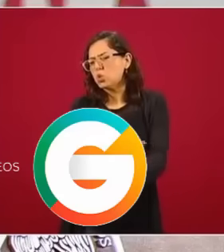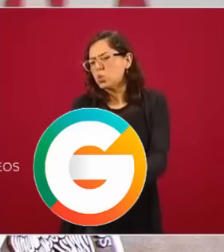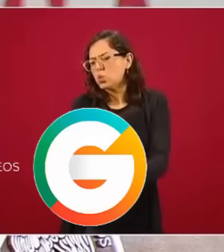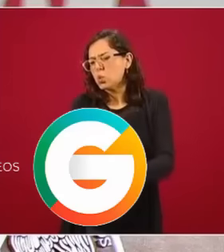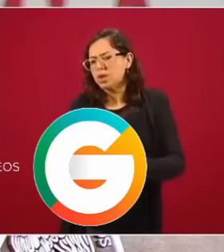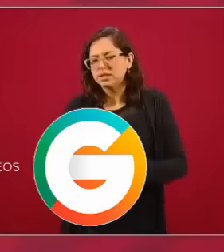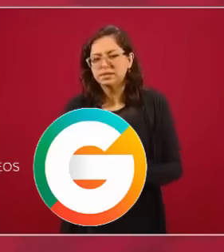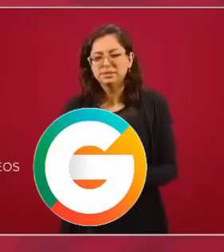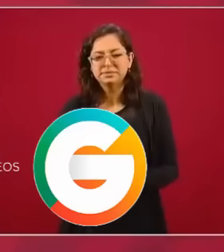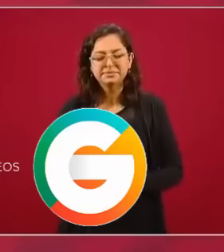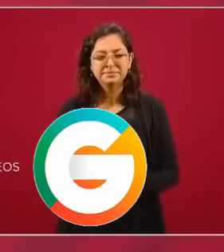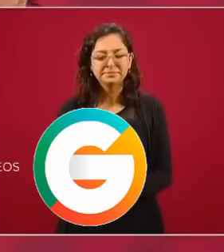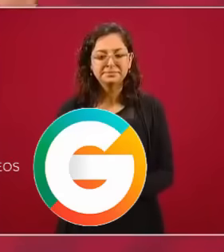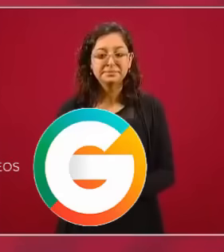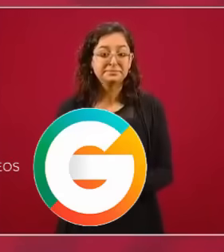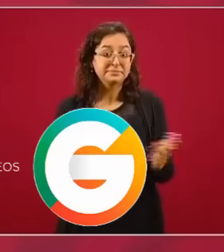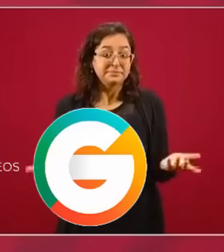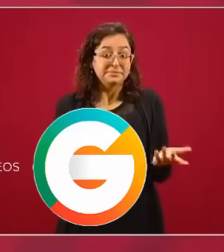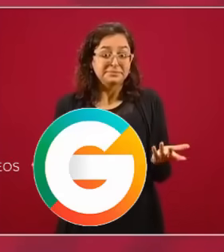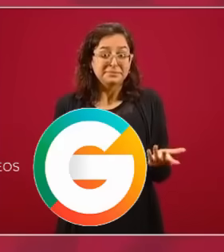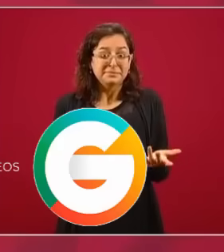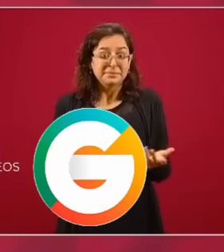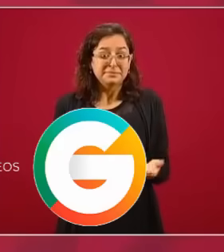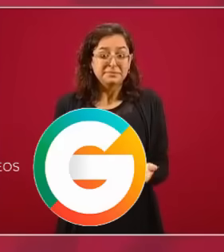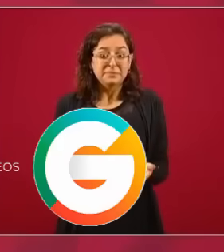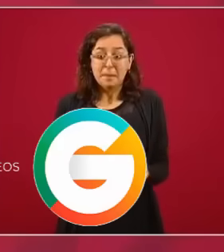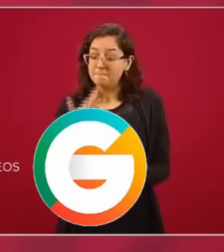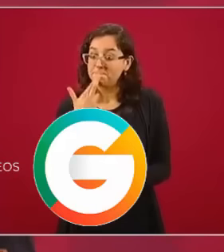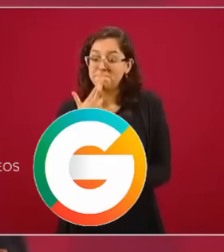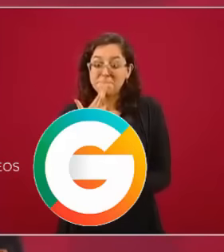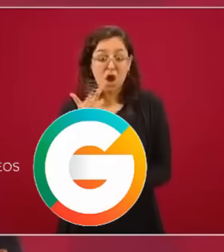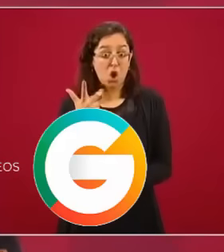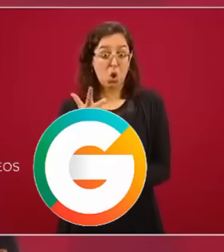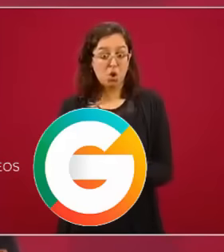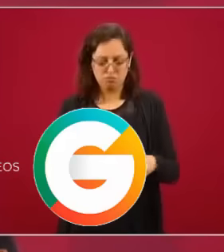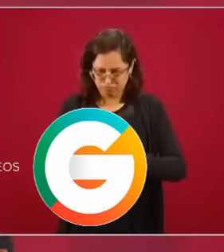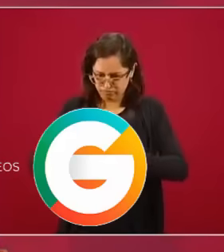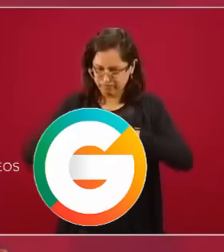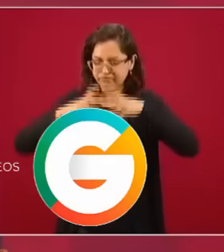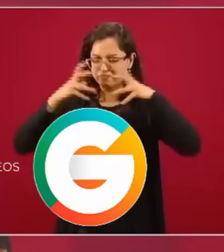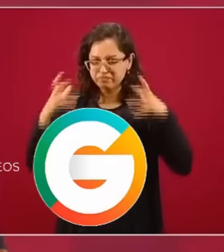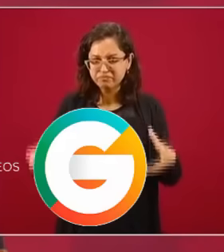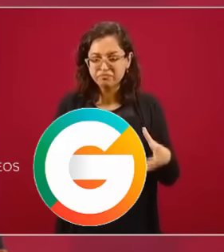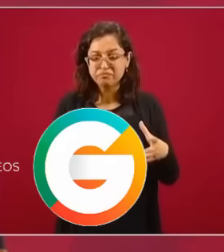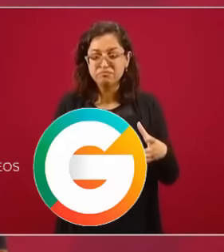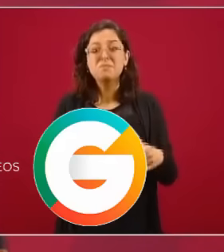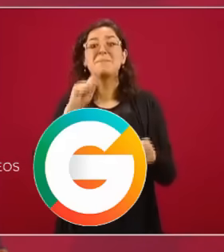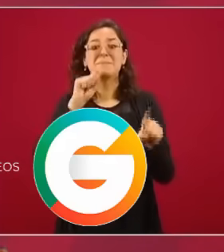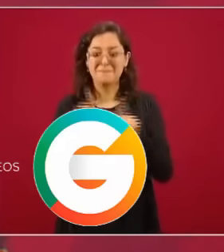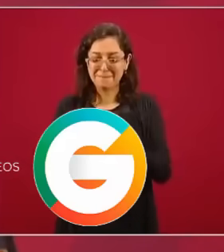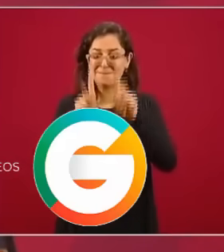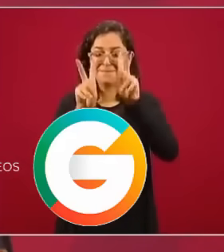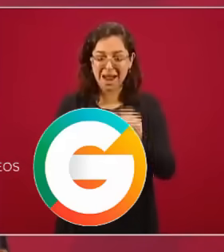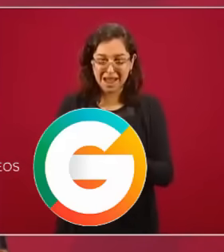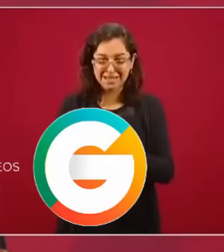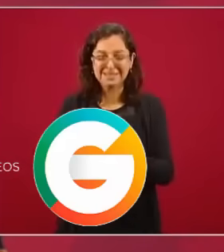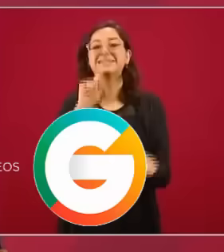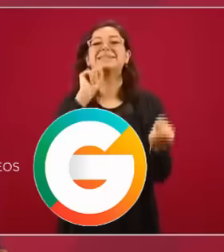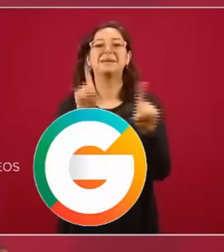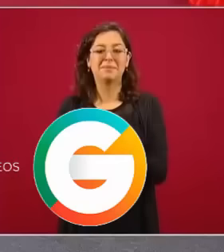Lo ideal es crecer con bienestar y con paz y con